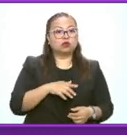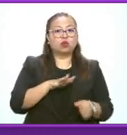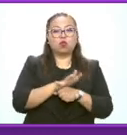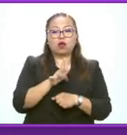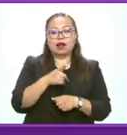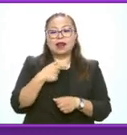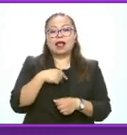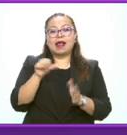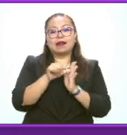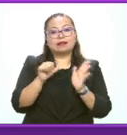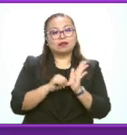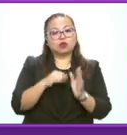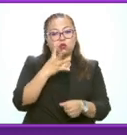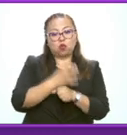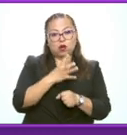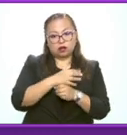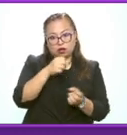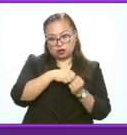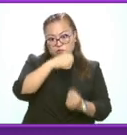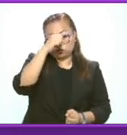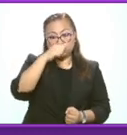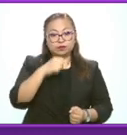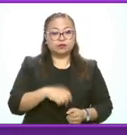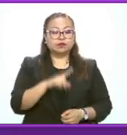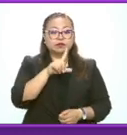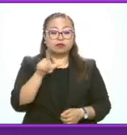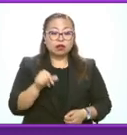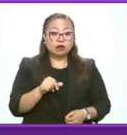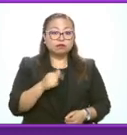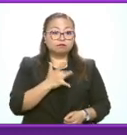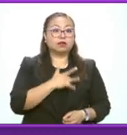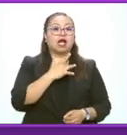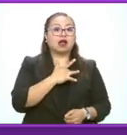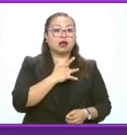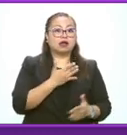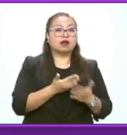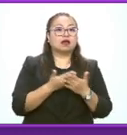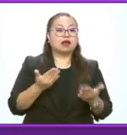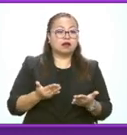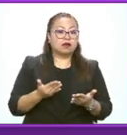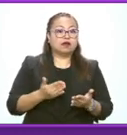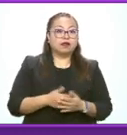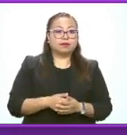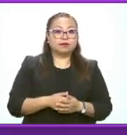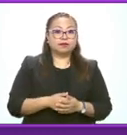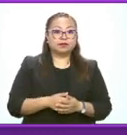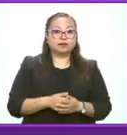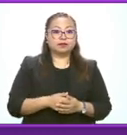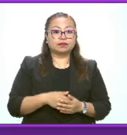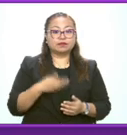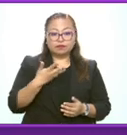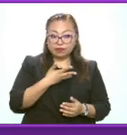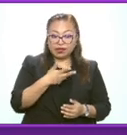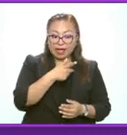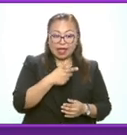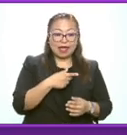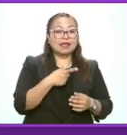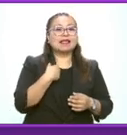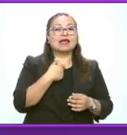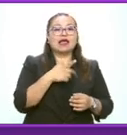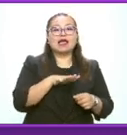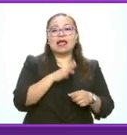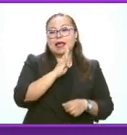nuestra Constitución es Pues en este sentido que la información requerida da cuenta del avance del programa inss